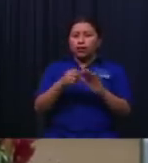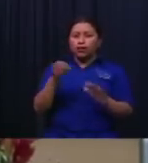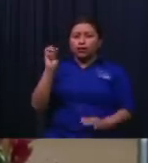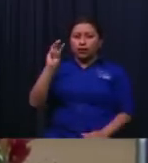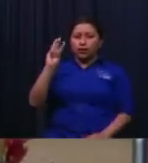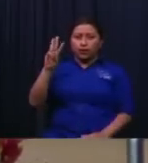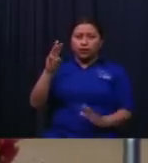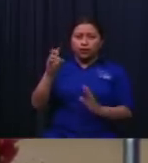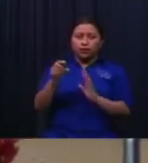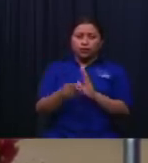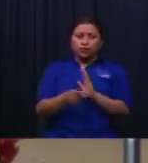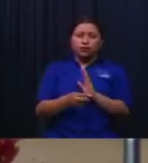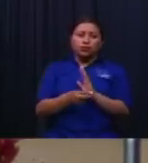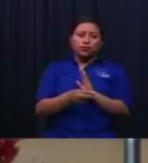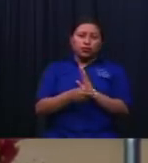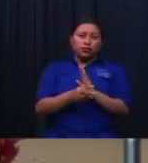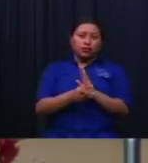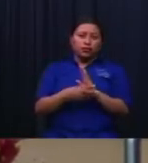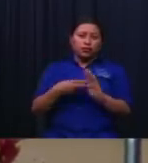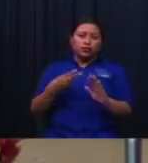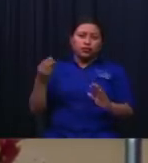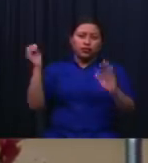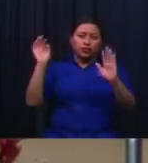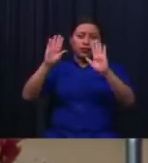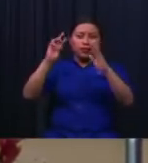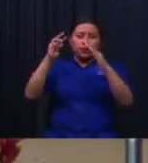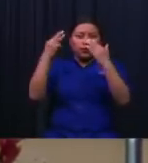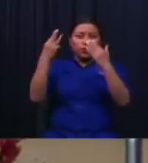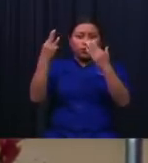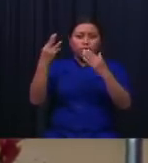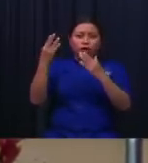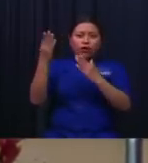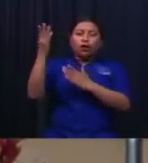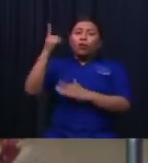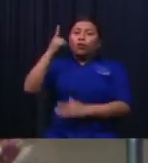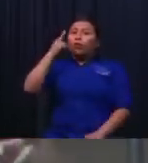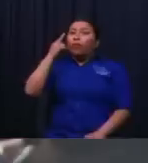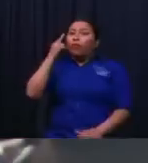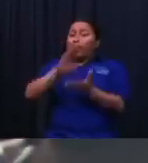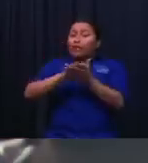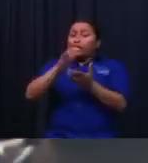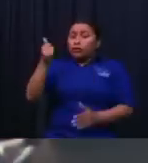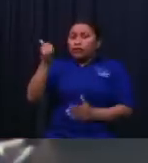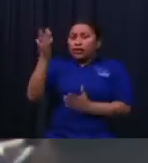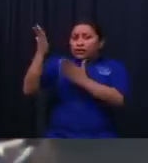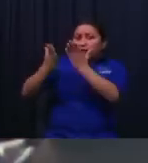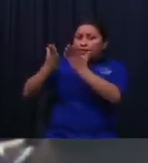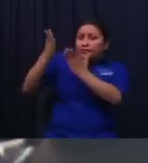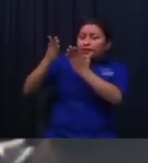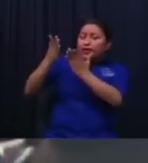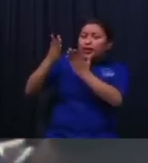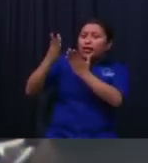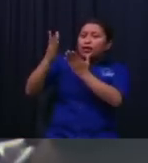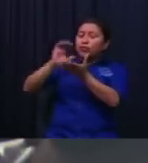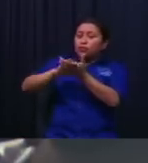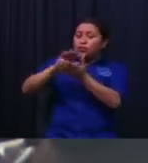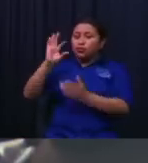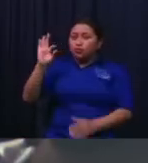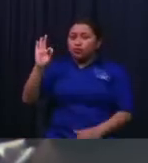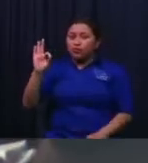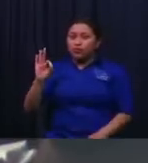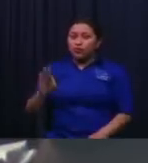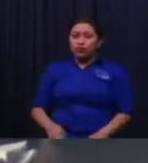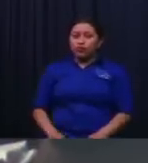esposas, estén dispuestas a servir a su esposo. Oiga. ¿Qué es lo que debe hacer como seguidores